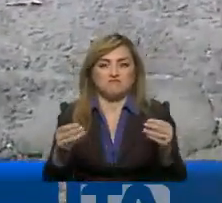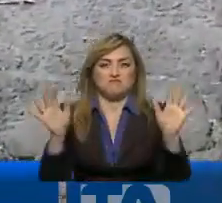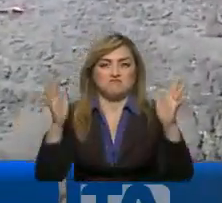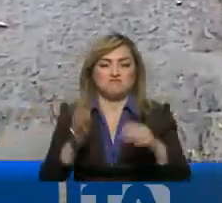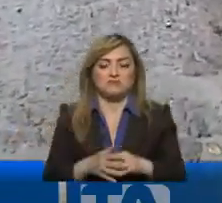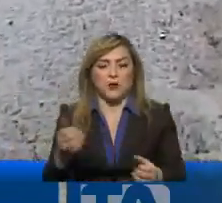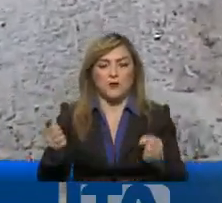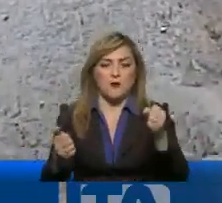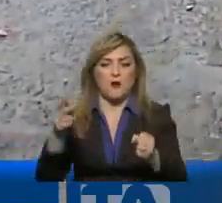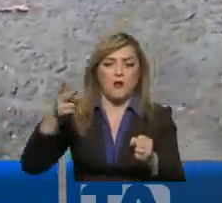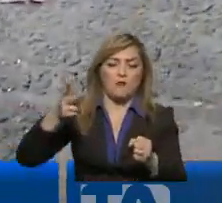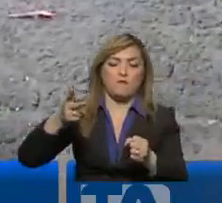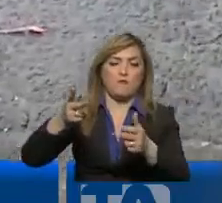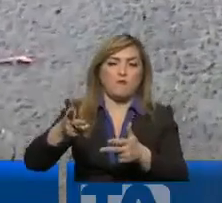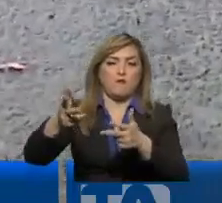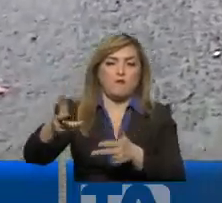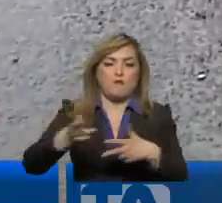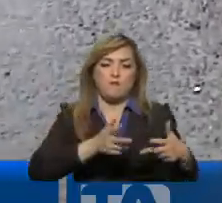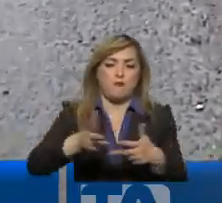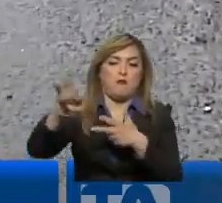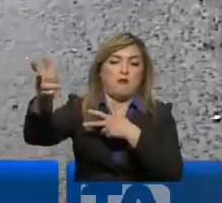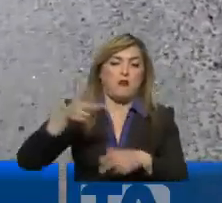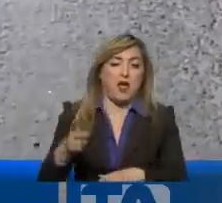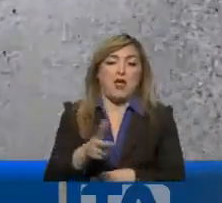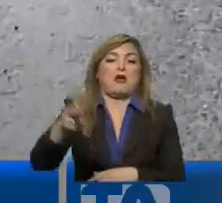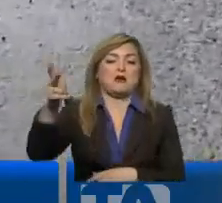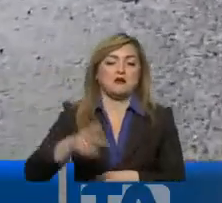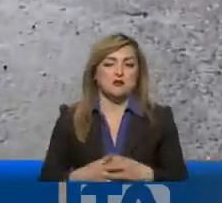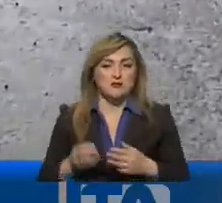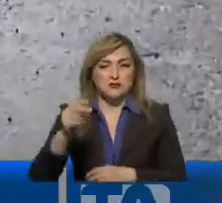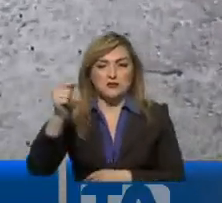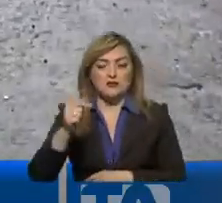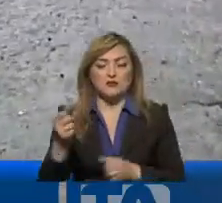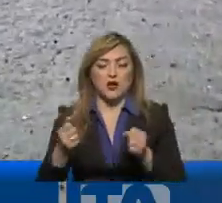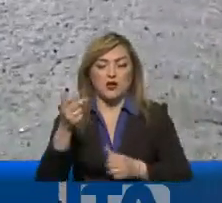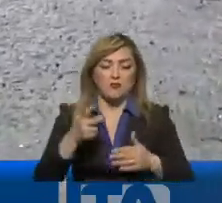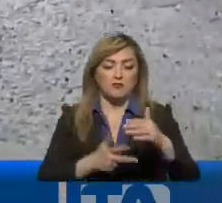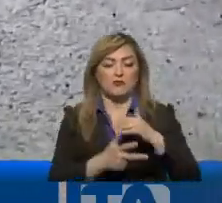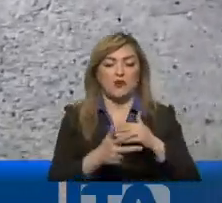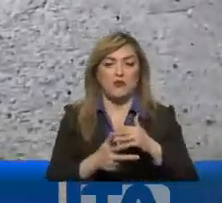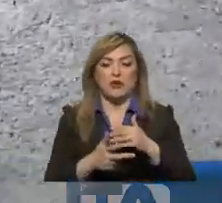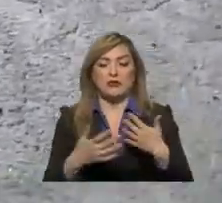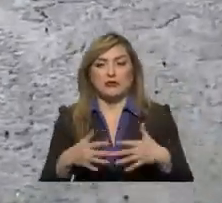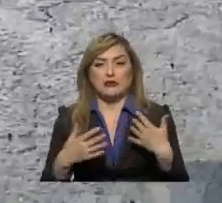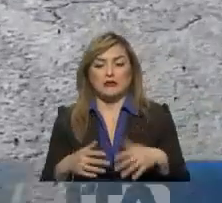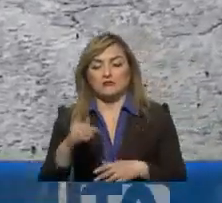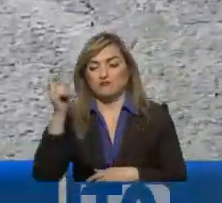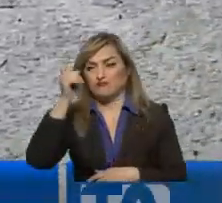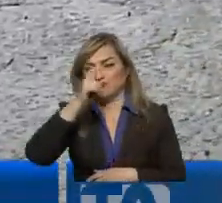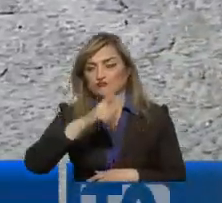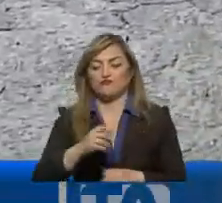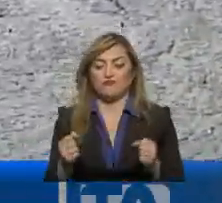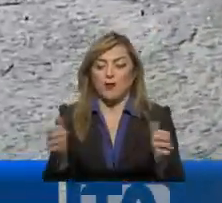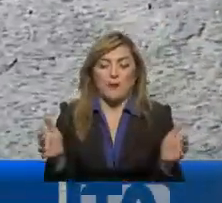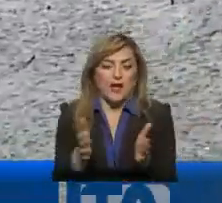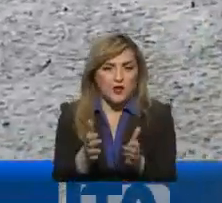las volquetas son las que pasan a toda velocidad, que a un carro pequeño para meterle a la casa tenemos muchas dificultades,